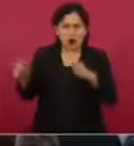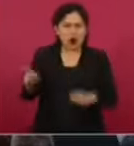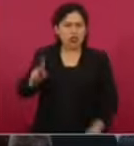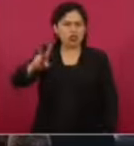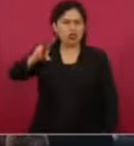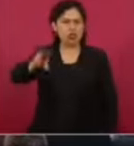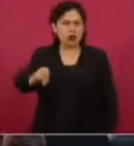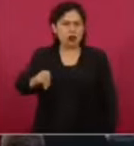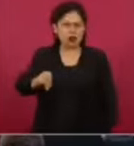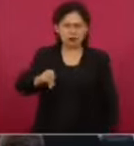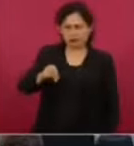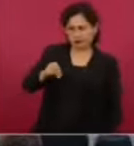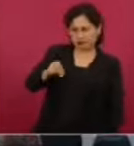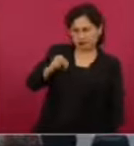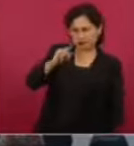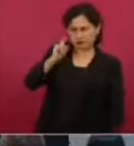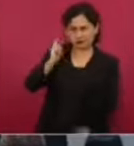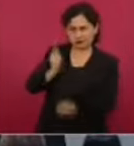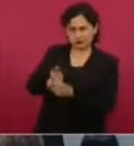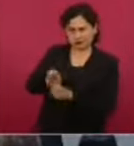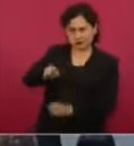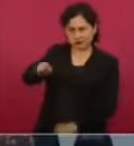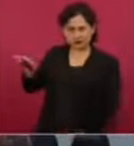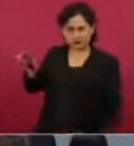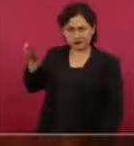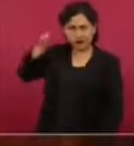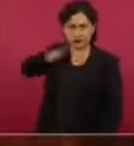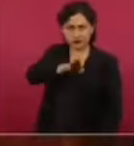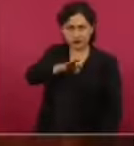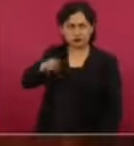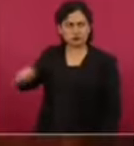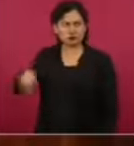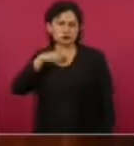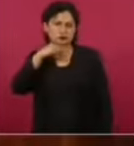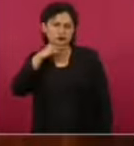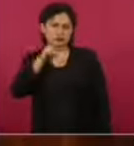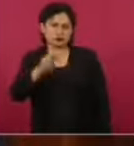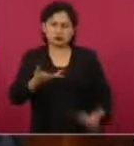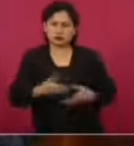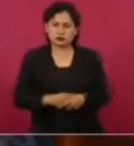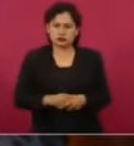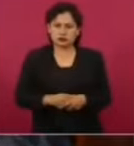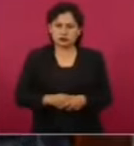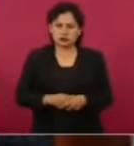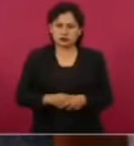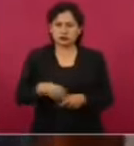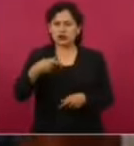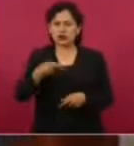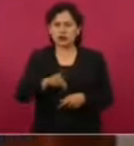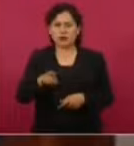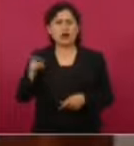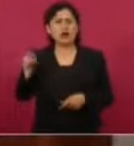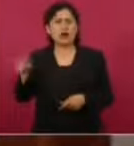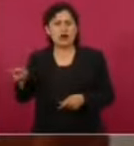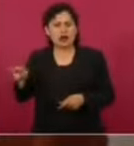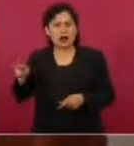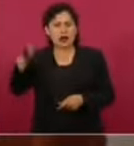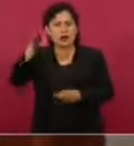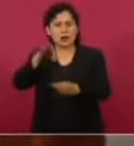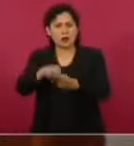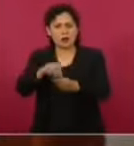no pero si no votaron por el litio la nacionalización del litio pues queda cuando menos